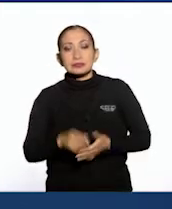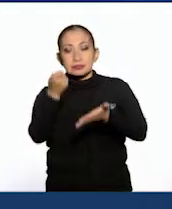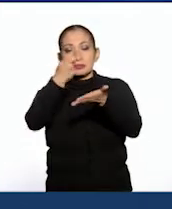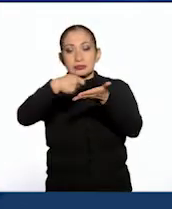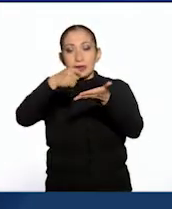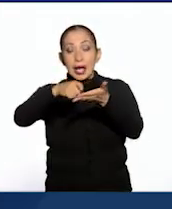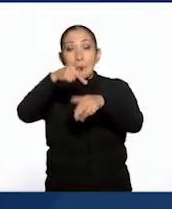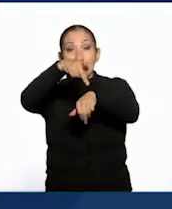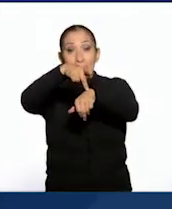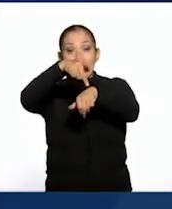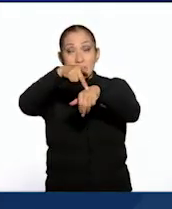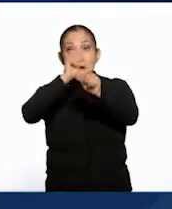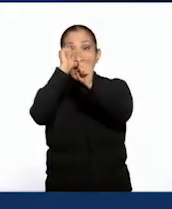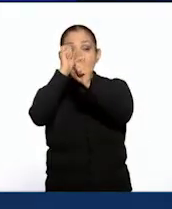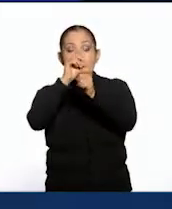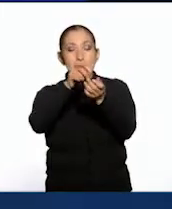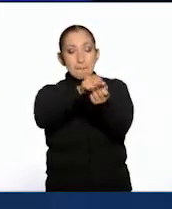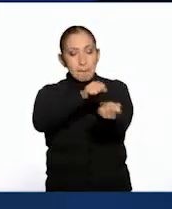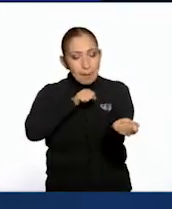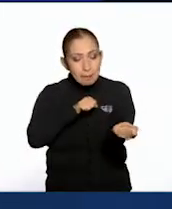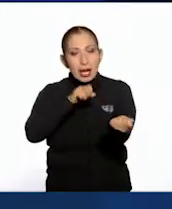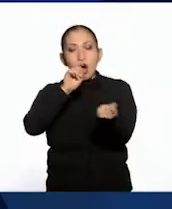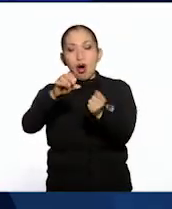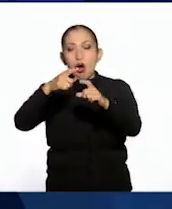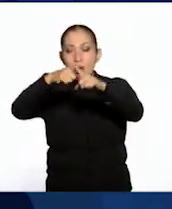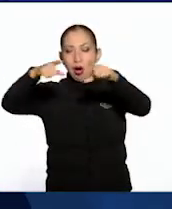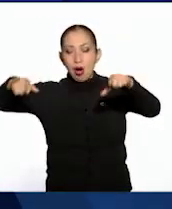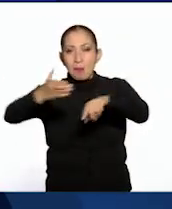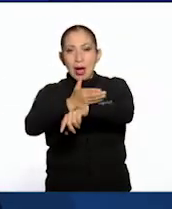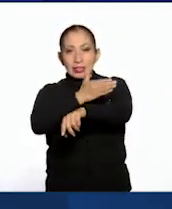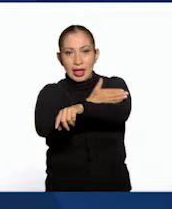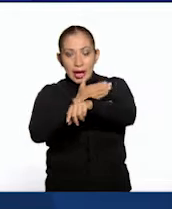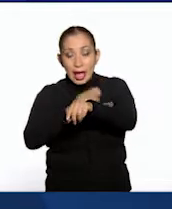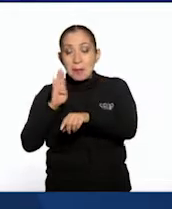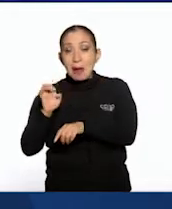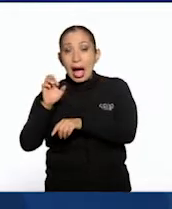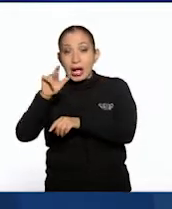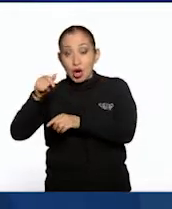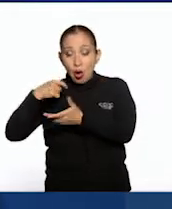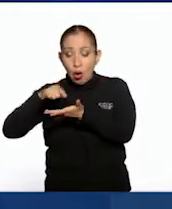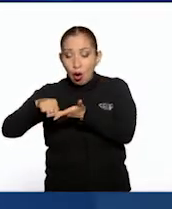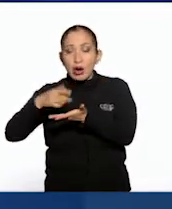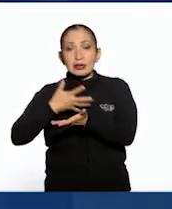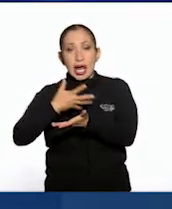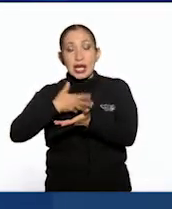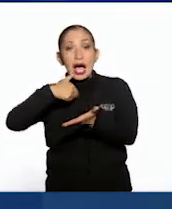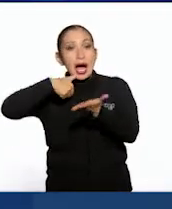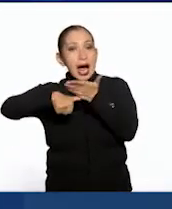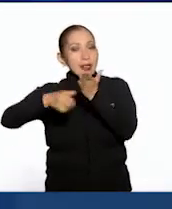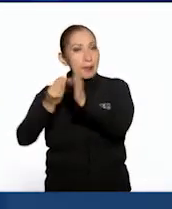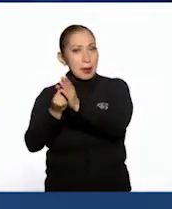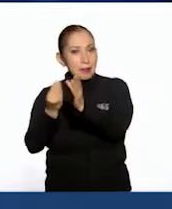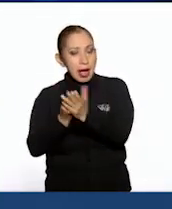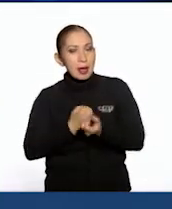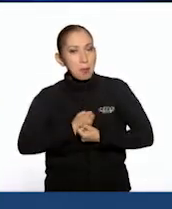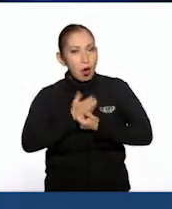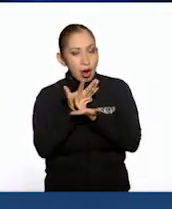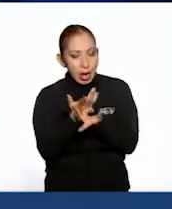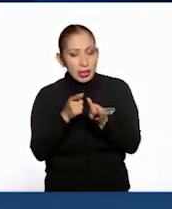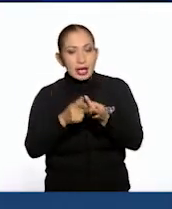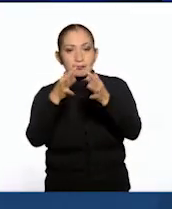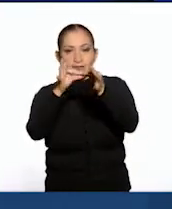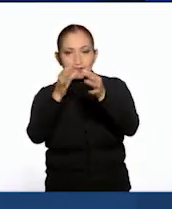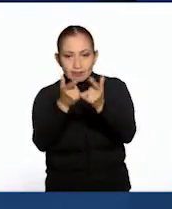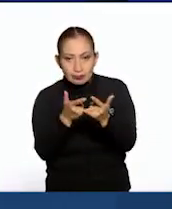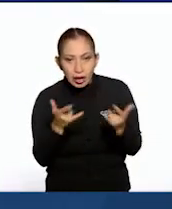Escritos sobre piedra, papiro, tablillas enceradas y barro, conservan cartas privadas, poemas,